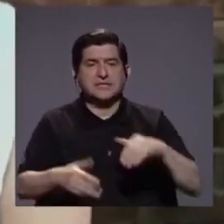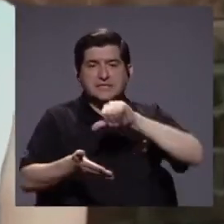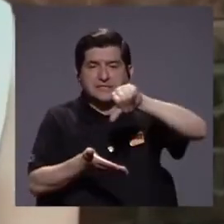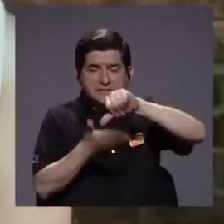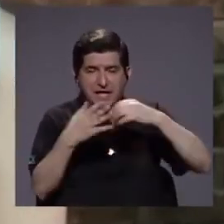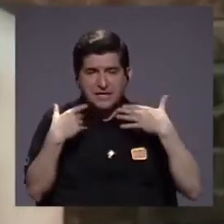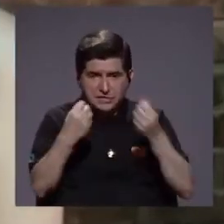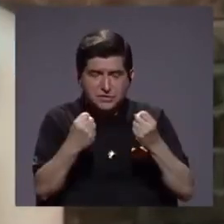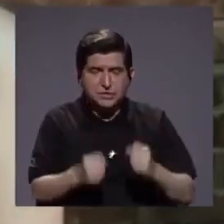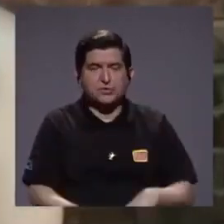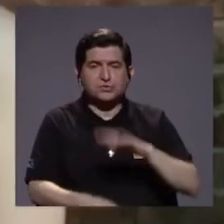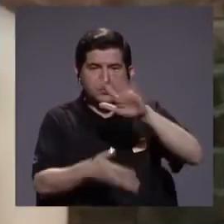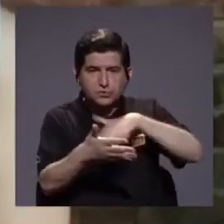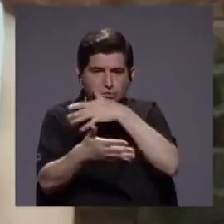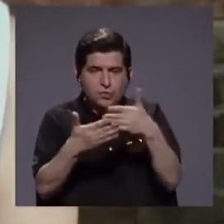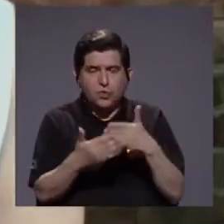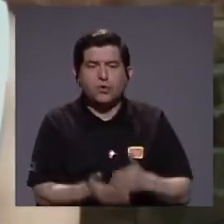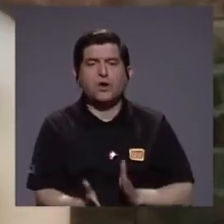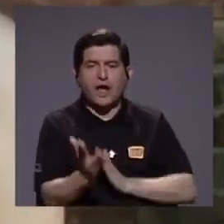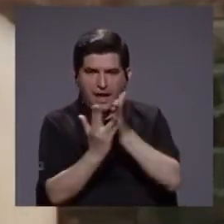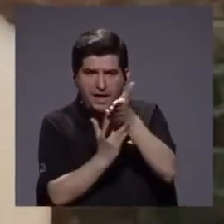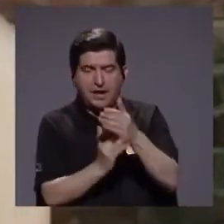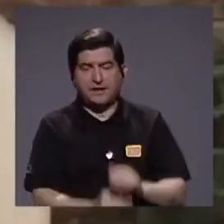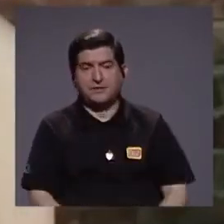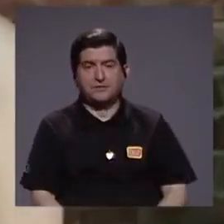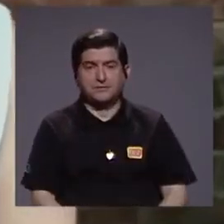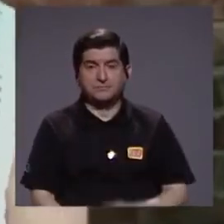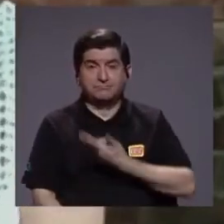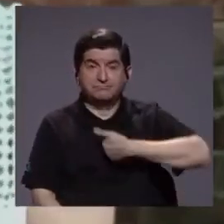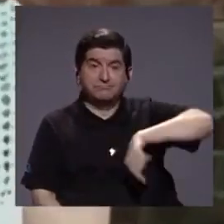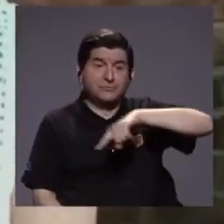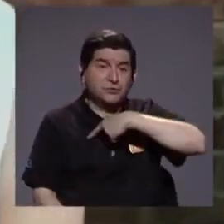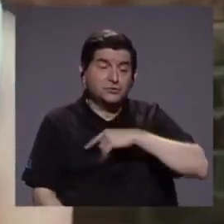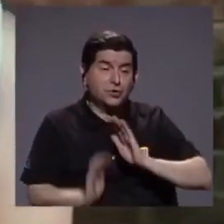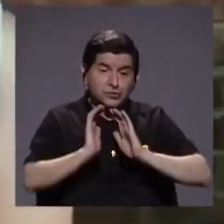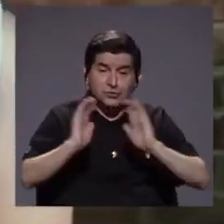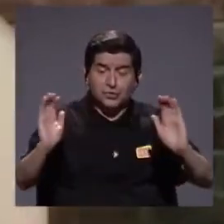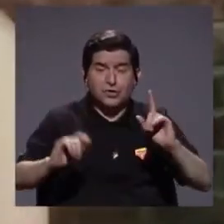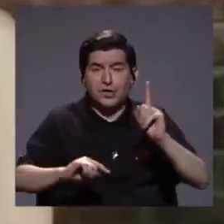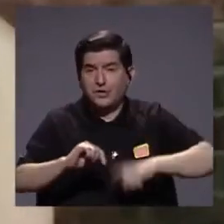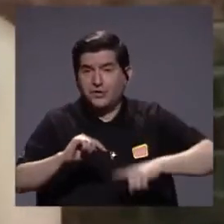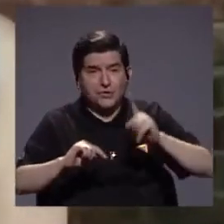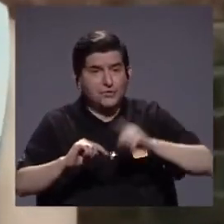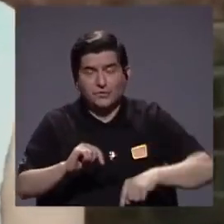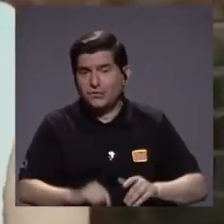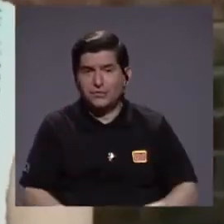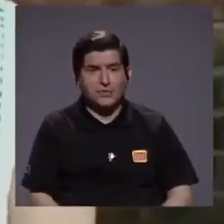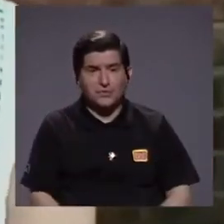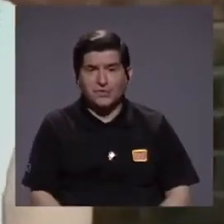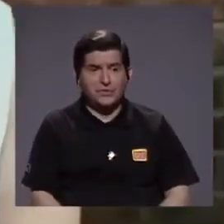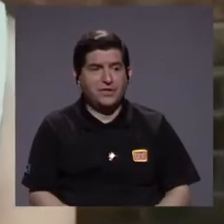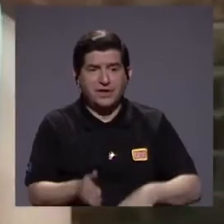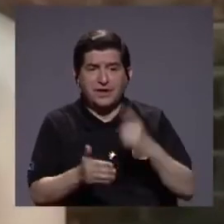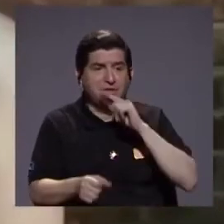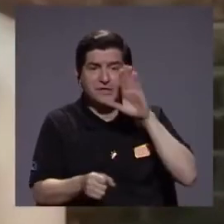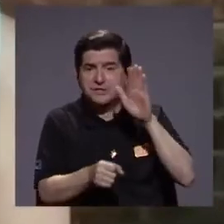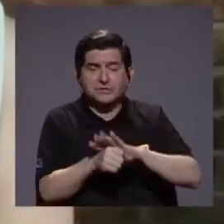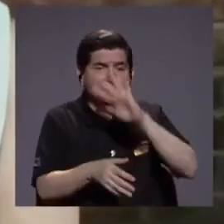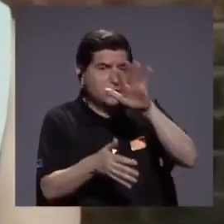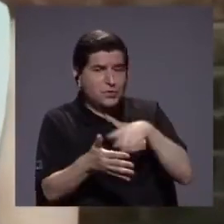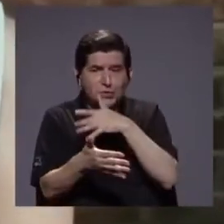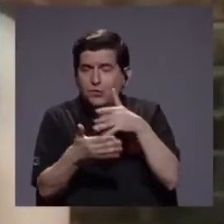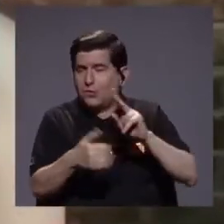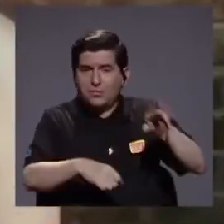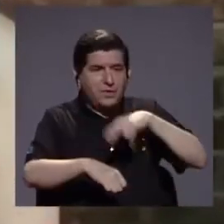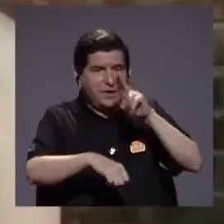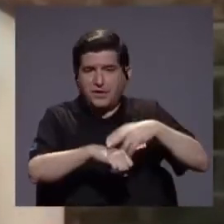horarios accesibles, ¿verdad? Porque nosotros con los niños no podemos, a veces poder cumplir los horarios